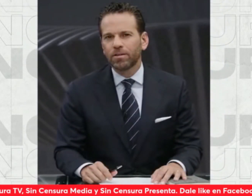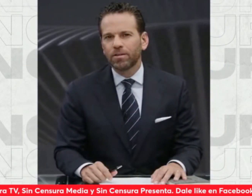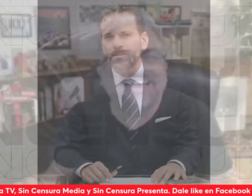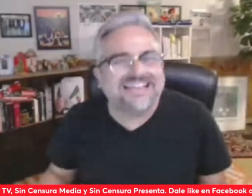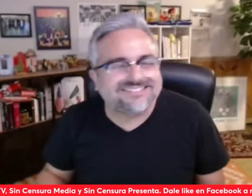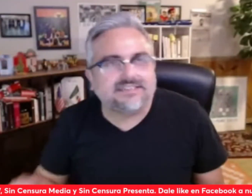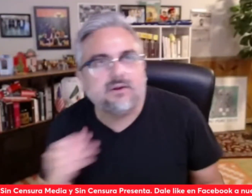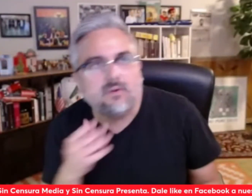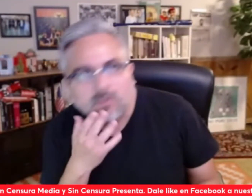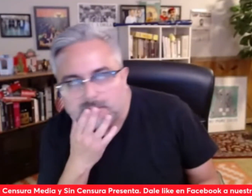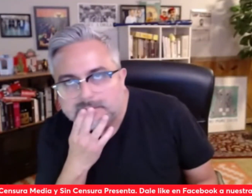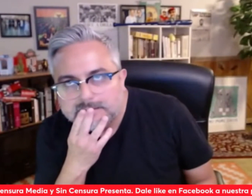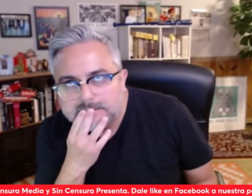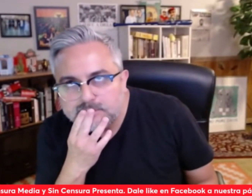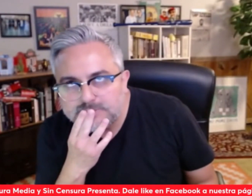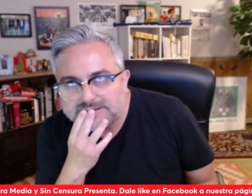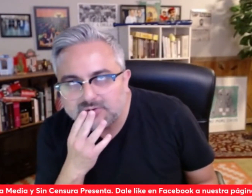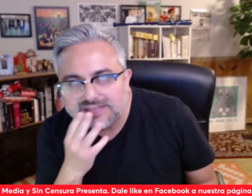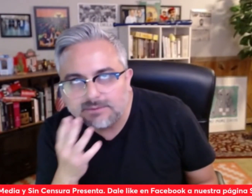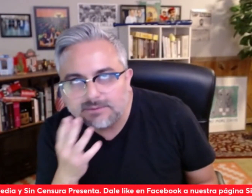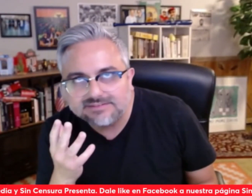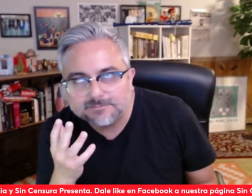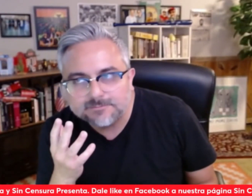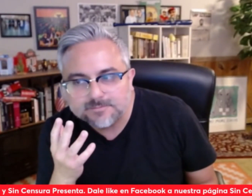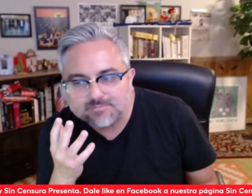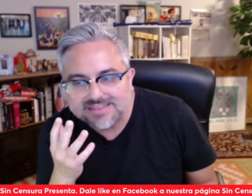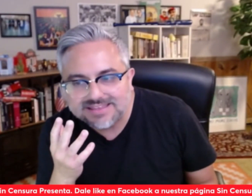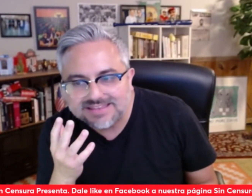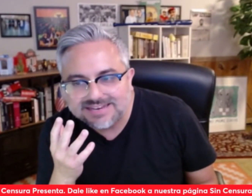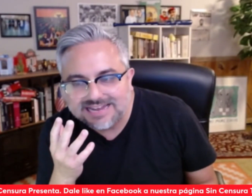no quiero decir castigo, pero tal vez